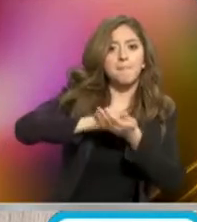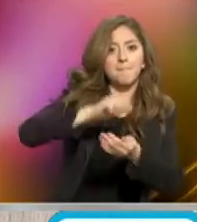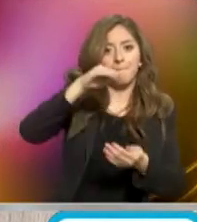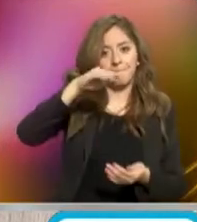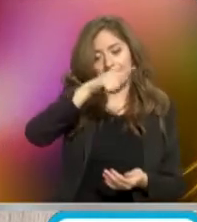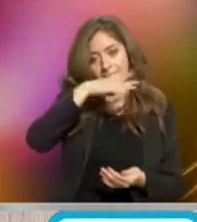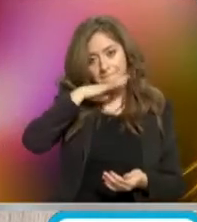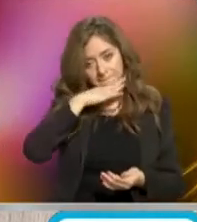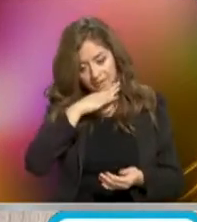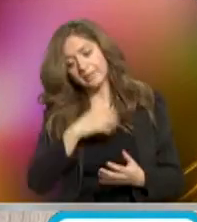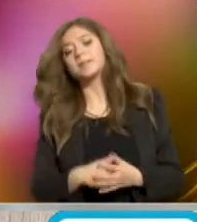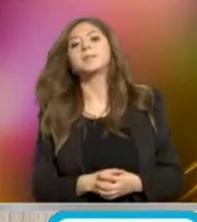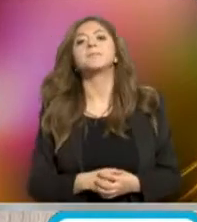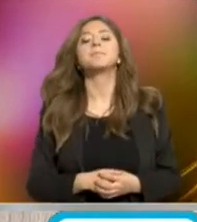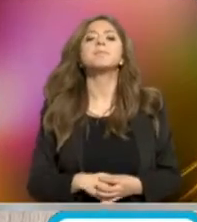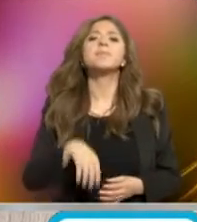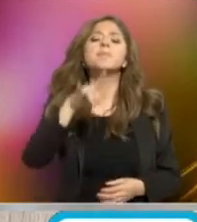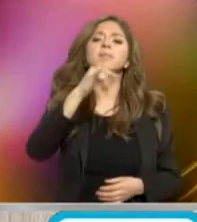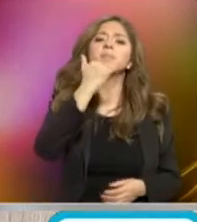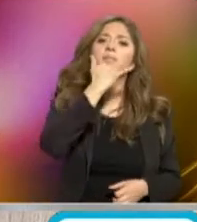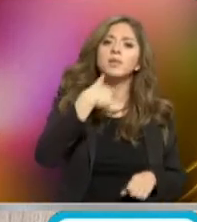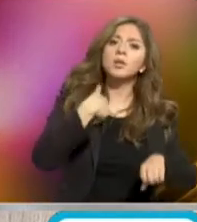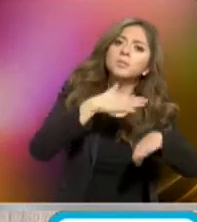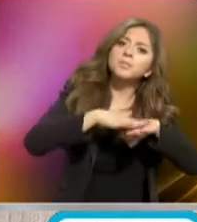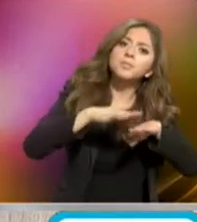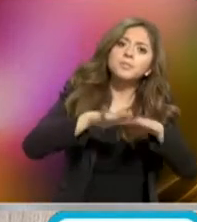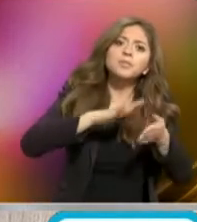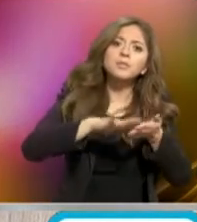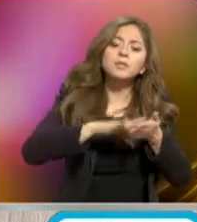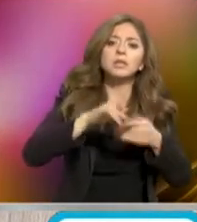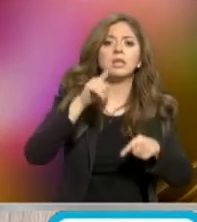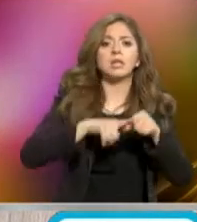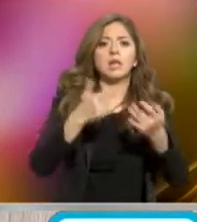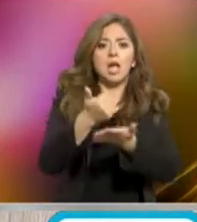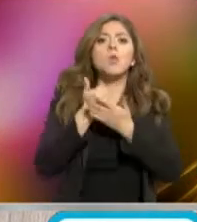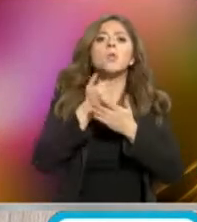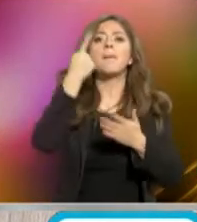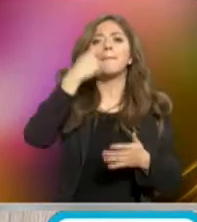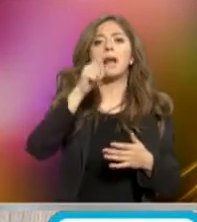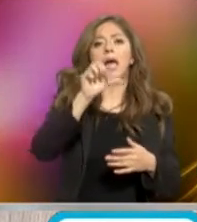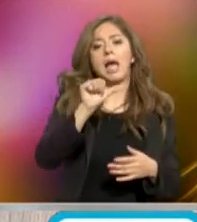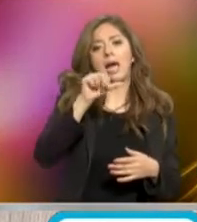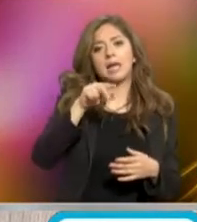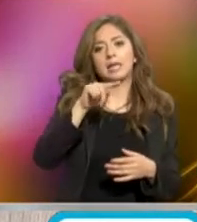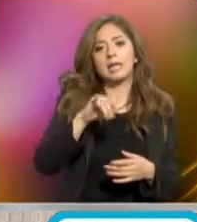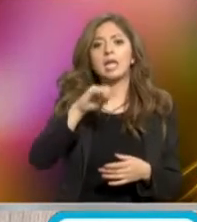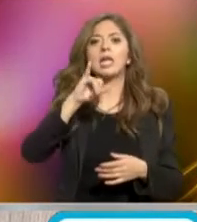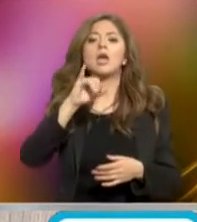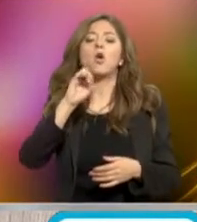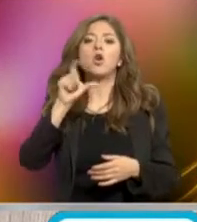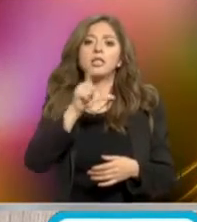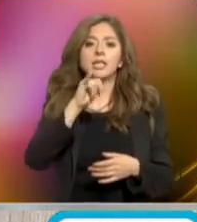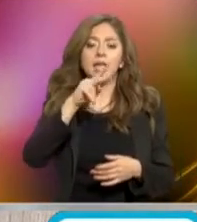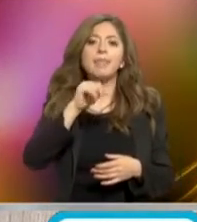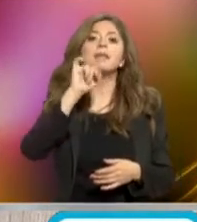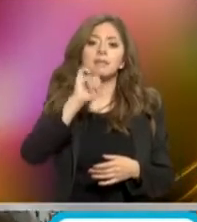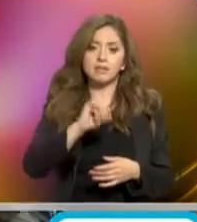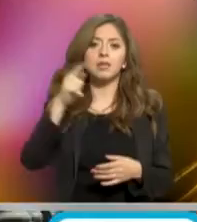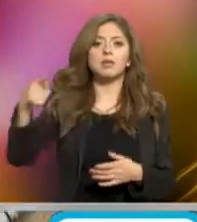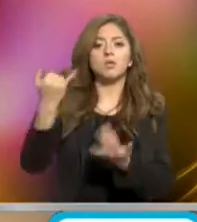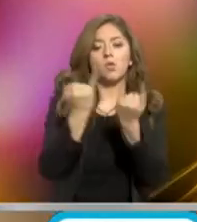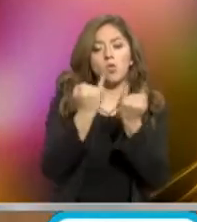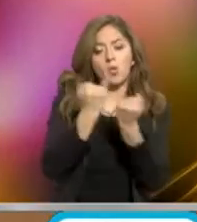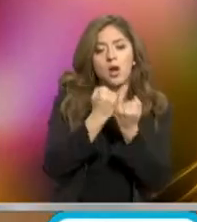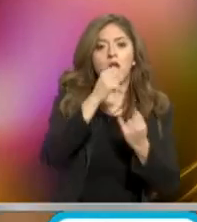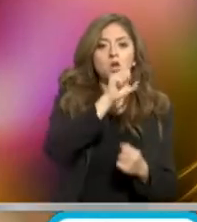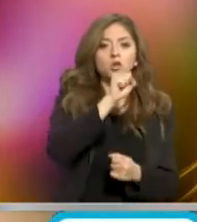Cintia, ¿son Adelante. los nopales ricos en antioxidantes? Sí, en antioxidantes y en fibra soluble e insoluble. Muy bien. Entonces